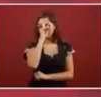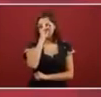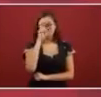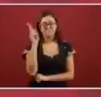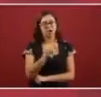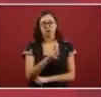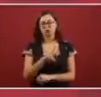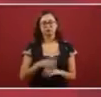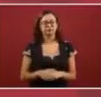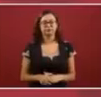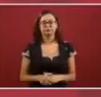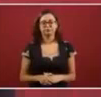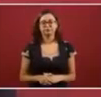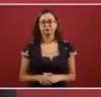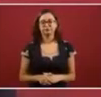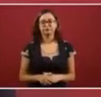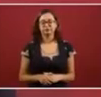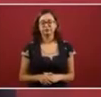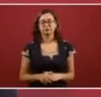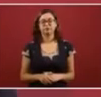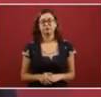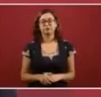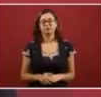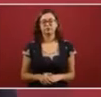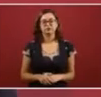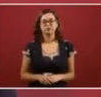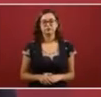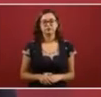Unidos en nuestro país,